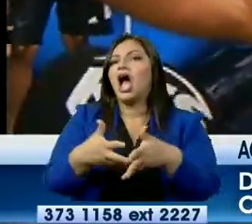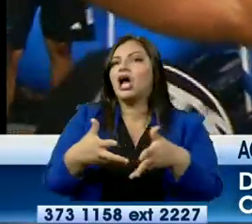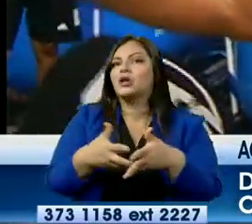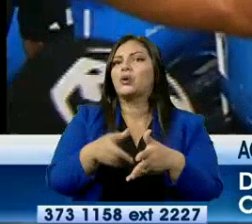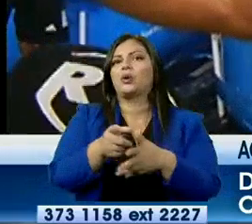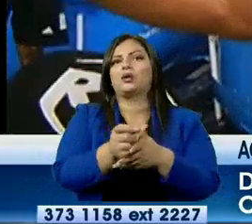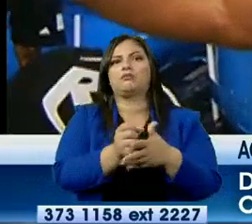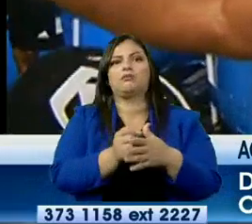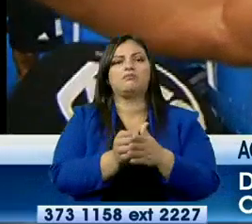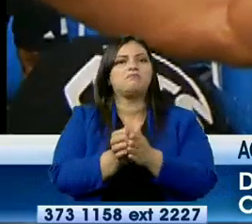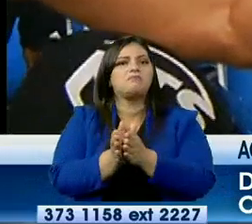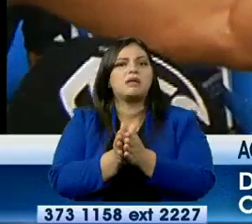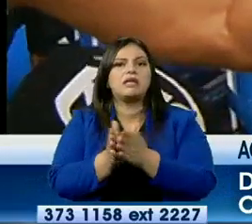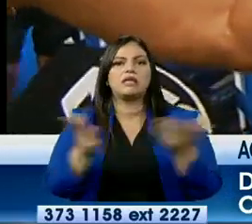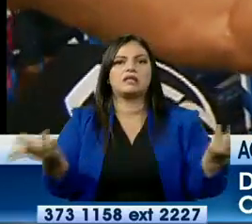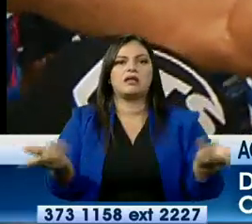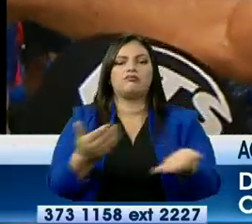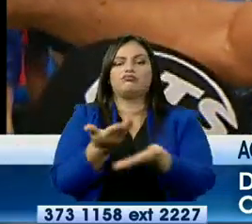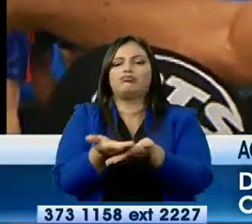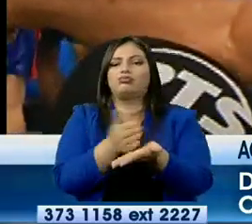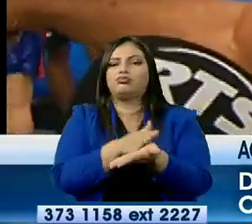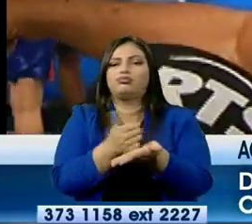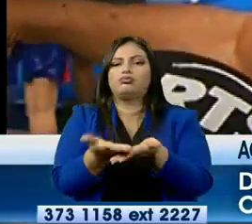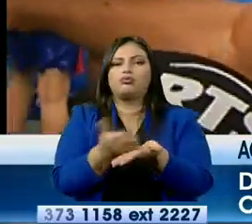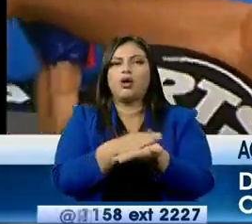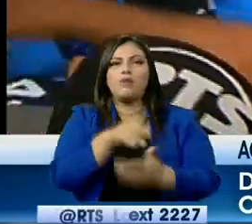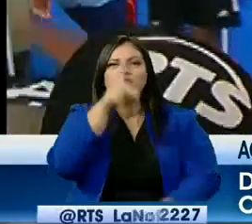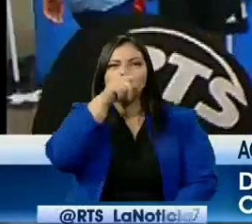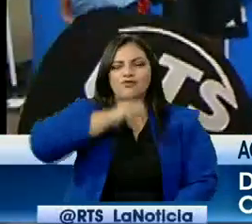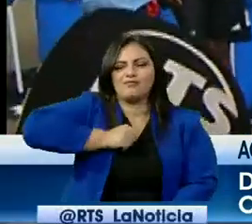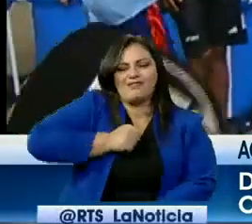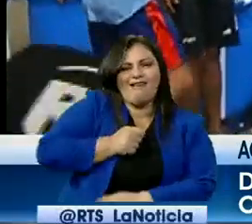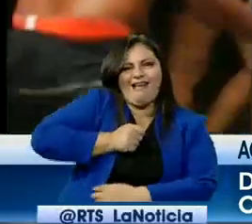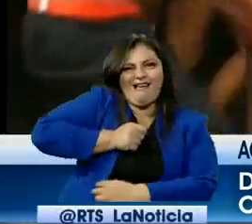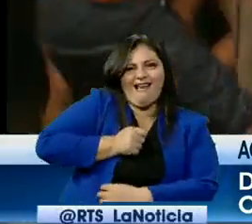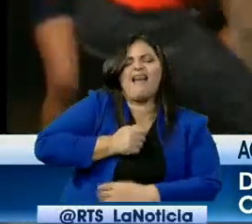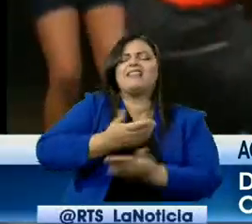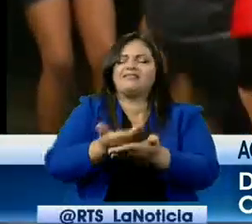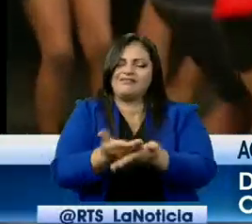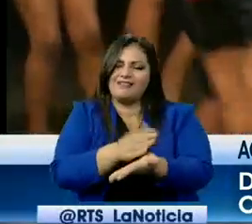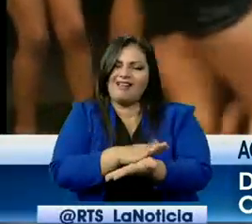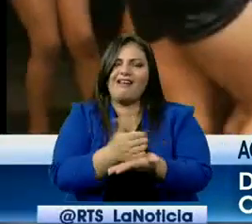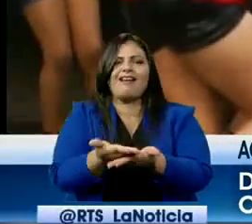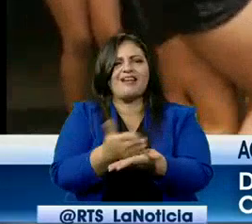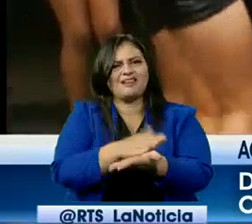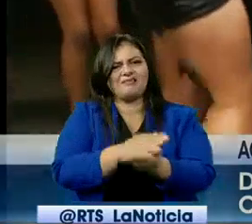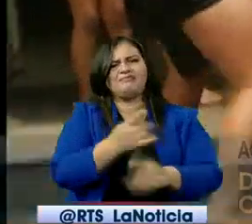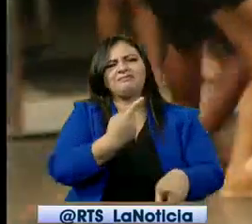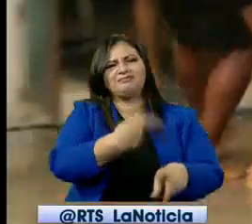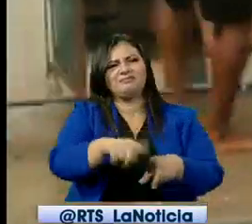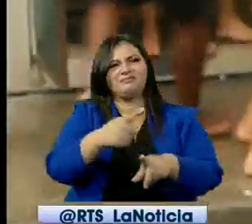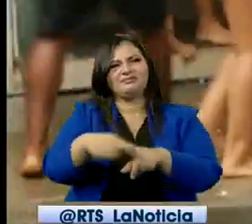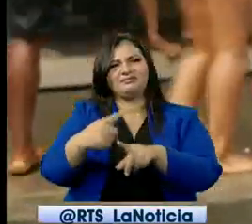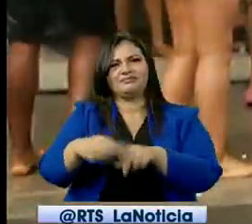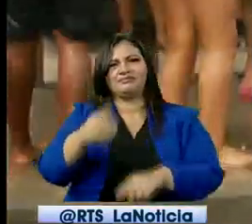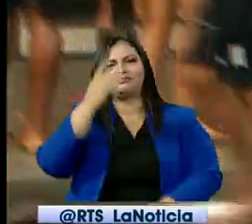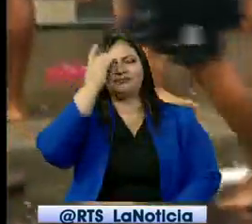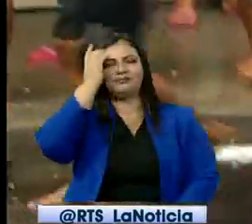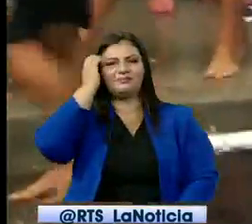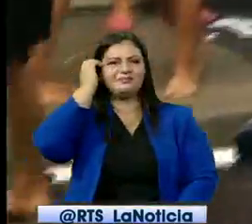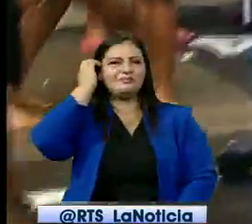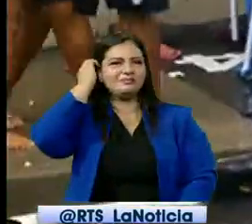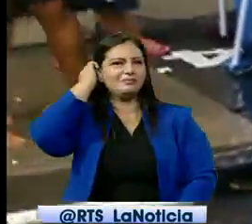chuzo, alita y algo otras cositas por ahí, ¿sí? Informó Ítalo